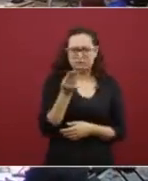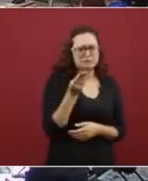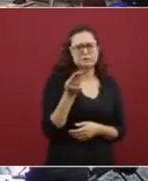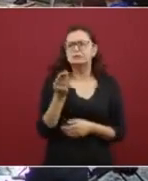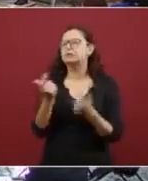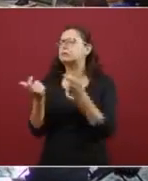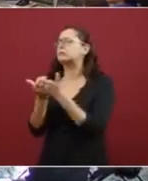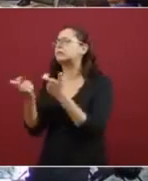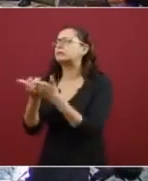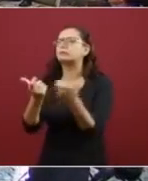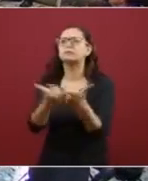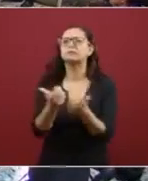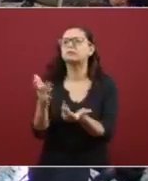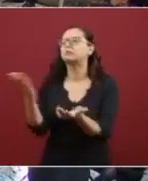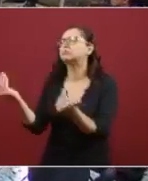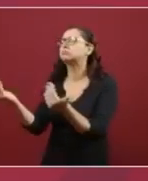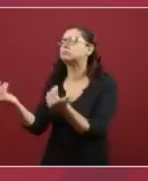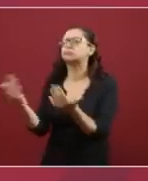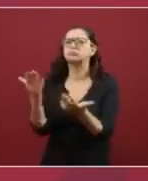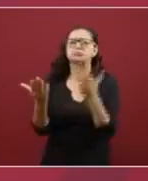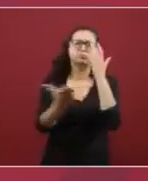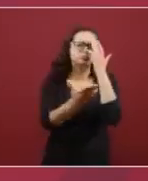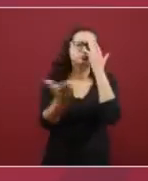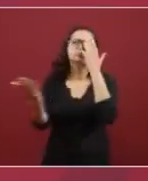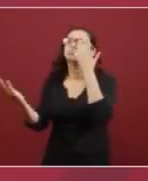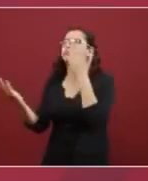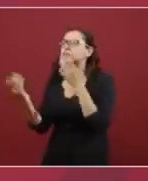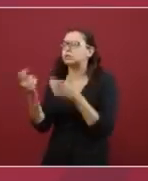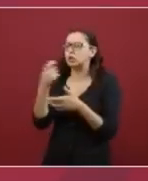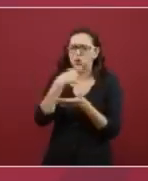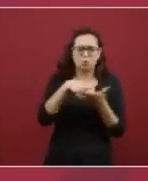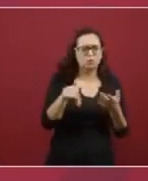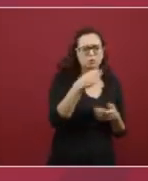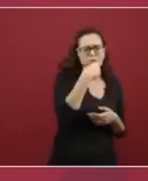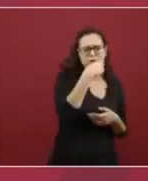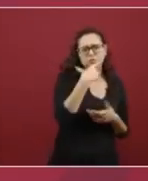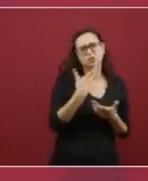coopera para comprar alimentos. Eso no, se acaba.